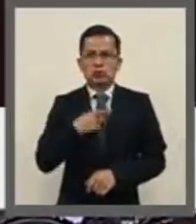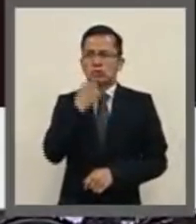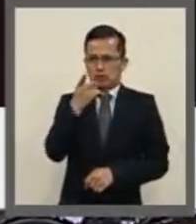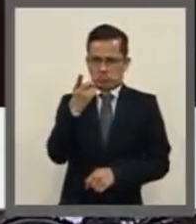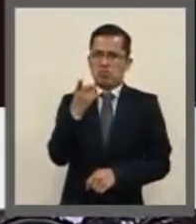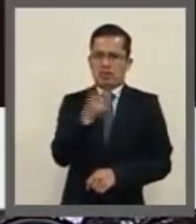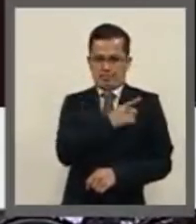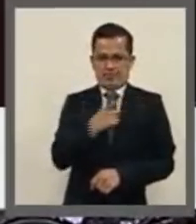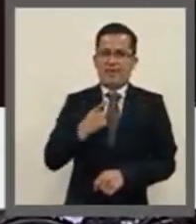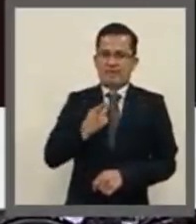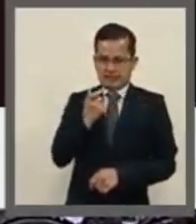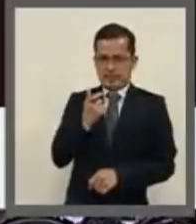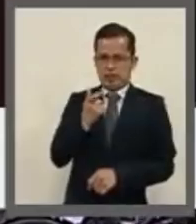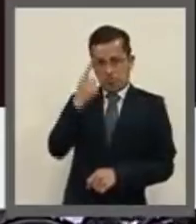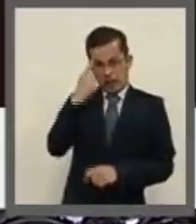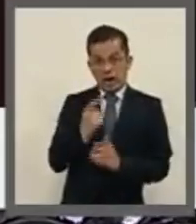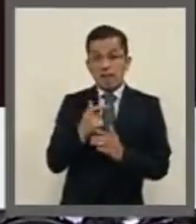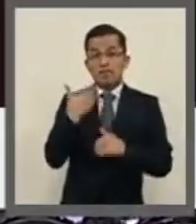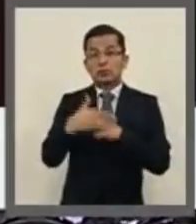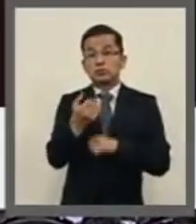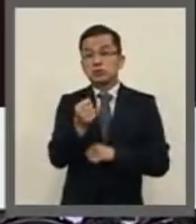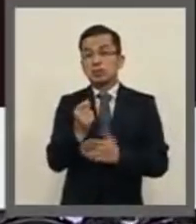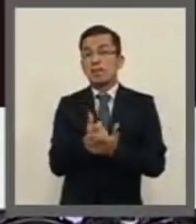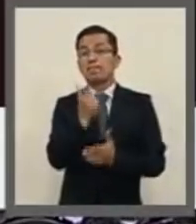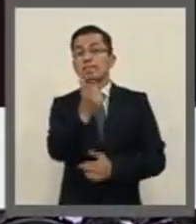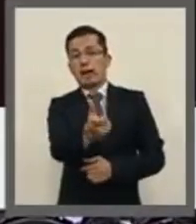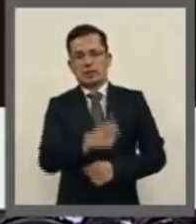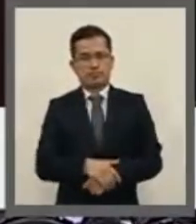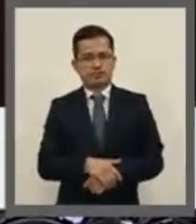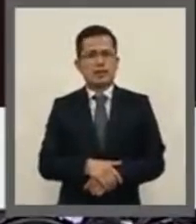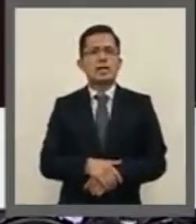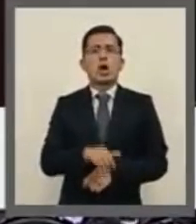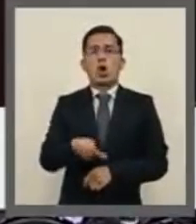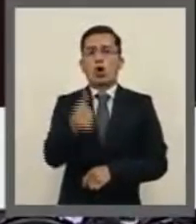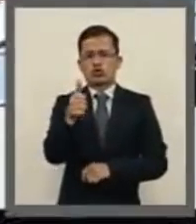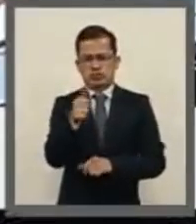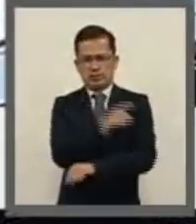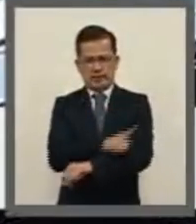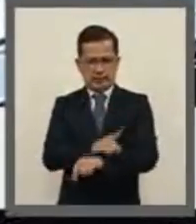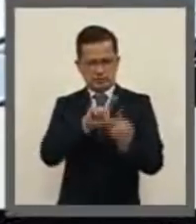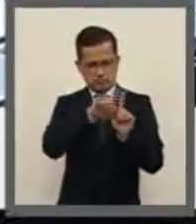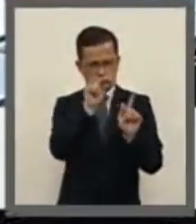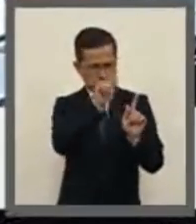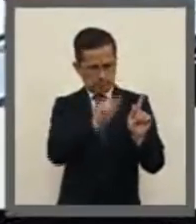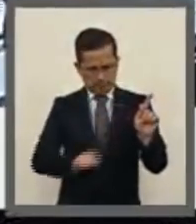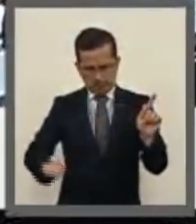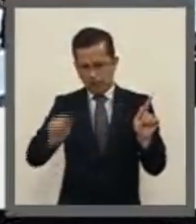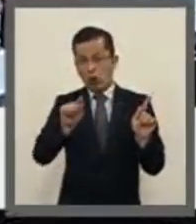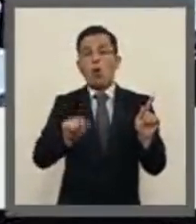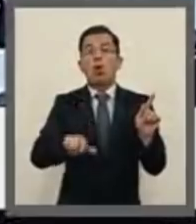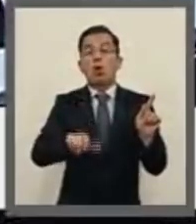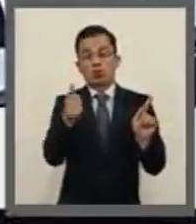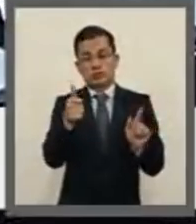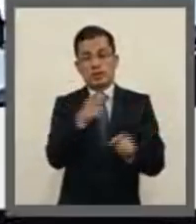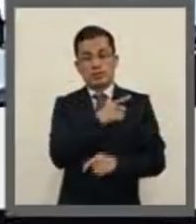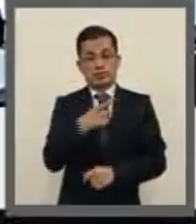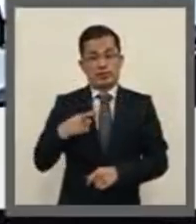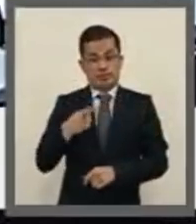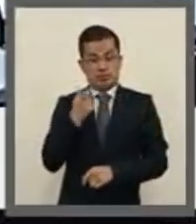se pagaría en septiembre. Hay adeudos en 11 delegaciones, ya hablando a nivel nacional, hay adeudos en 11